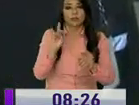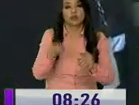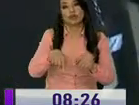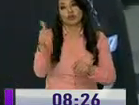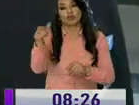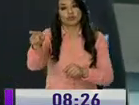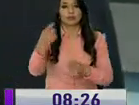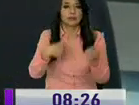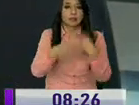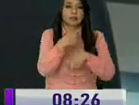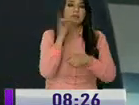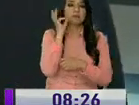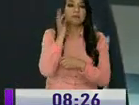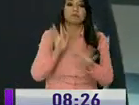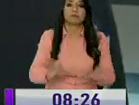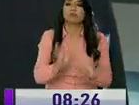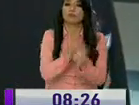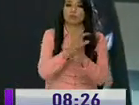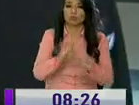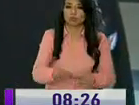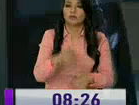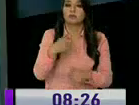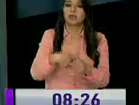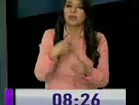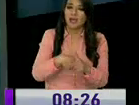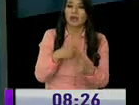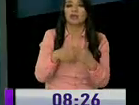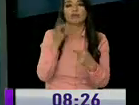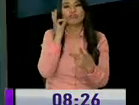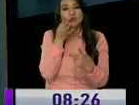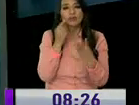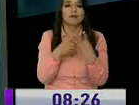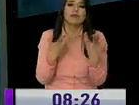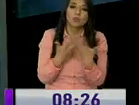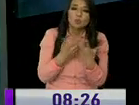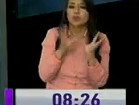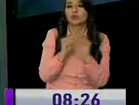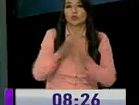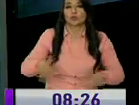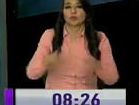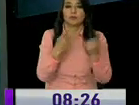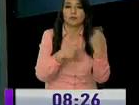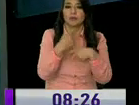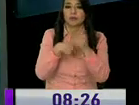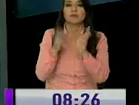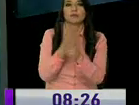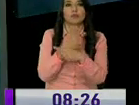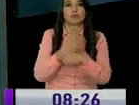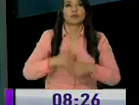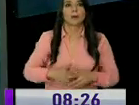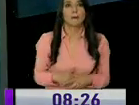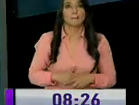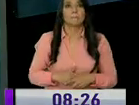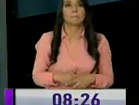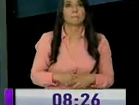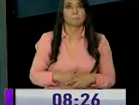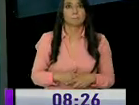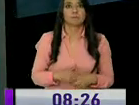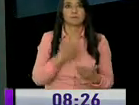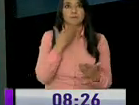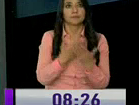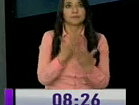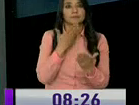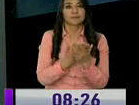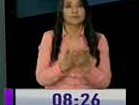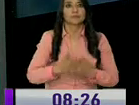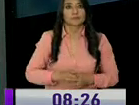al expendio de productos aquí dentro del mercado, verduras, frutas, todo tipo de productos. Sofía Vintimilla, gracias.